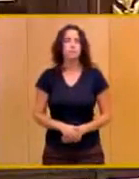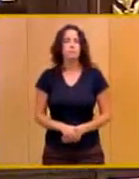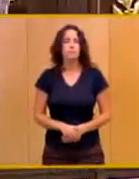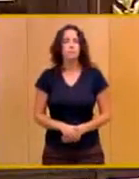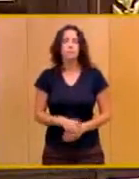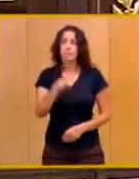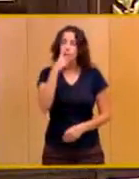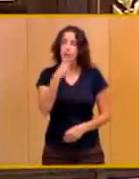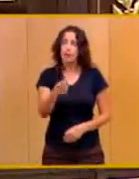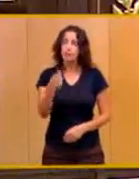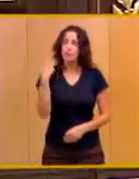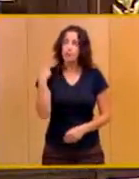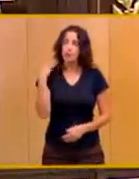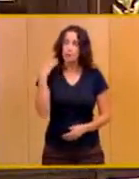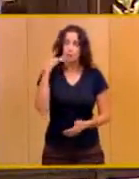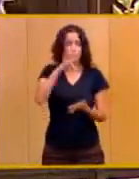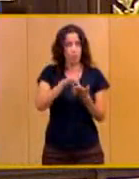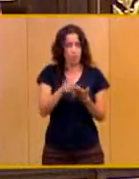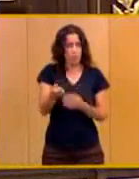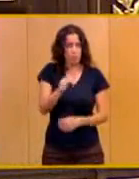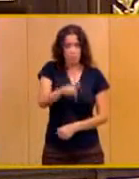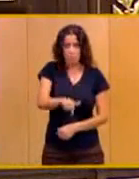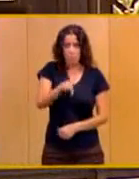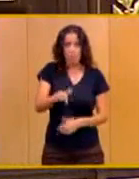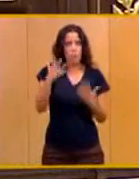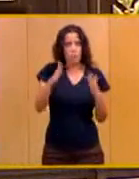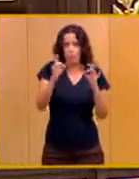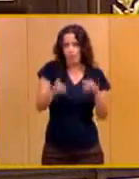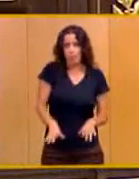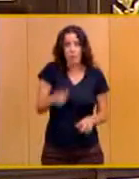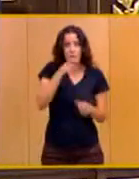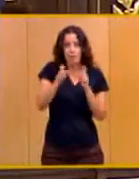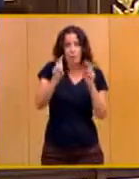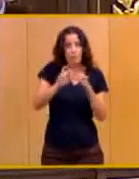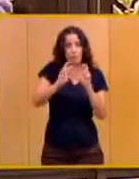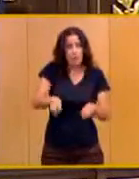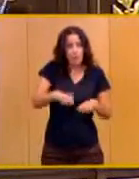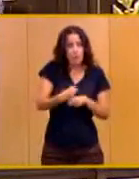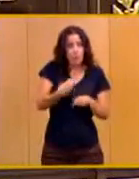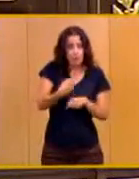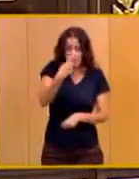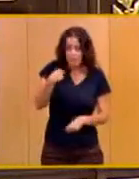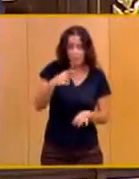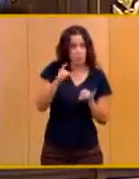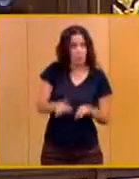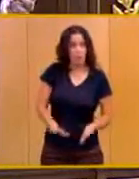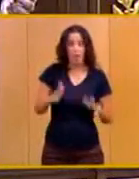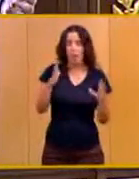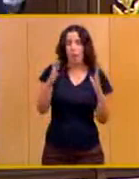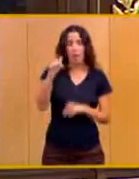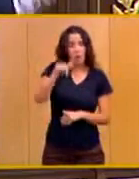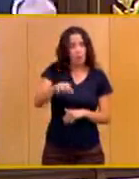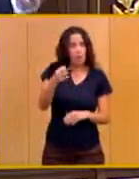pasado, tal día como hoy, lo que decía el señor Rodríguez Zapatero sobre la reforma laboral. Hoy tienen que apoyar lo contrario, pero